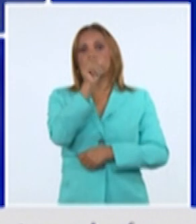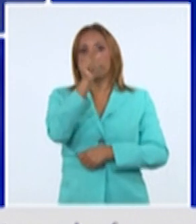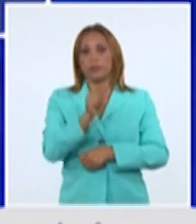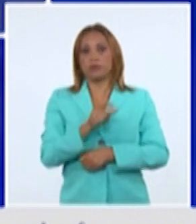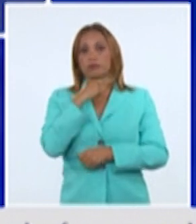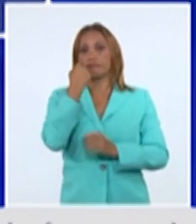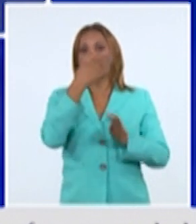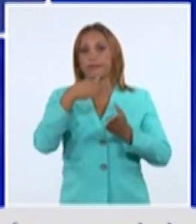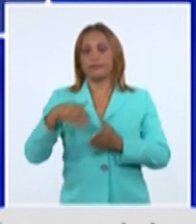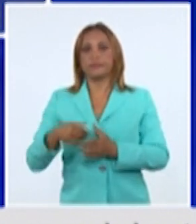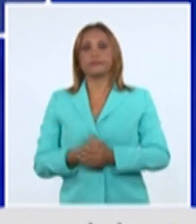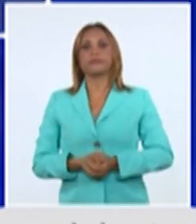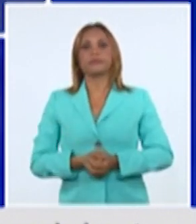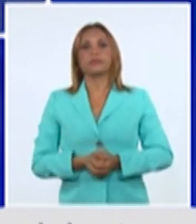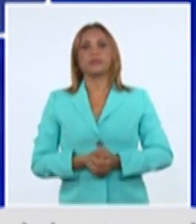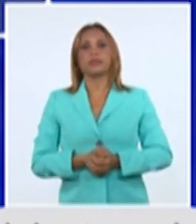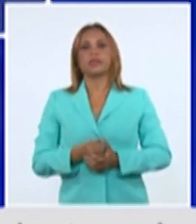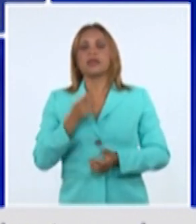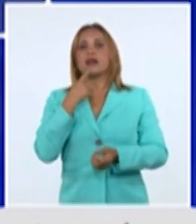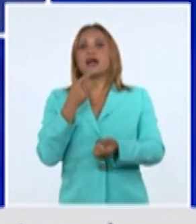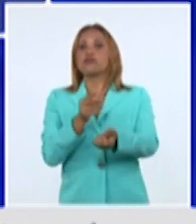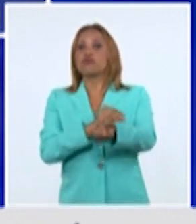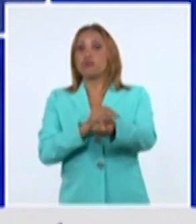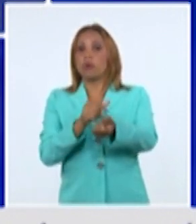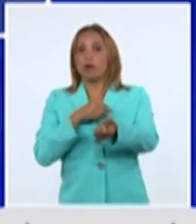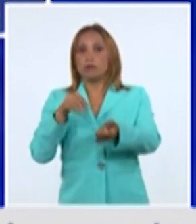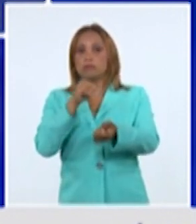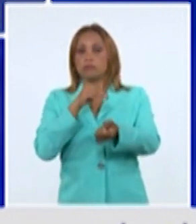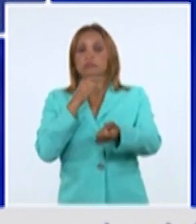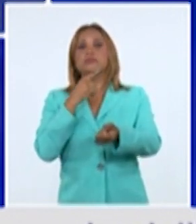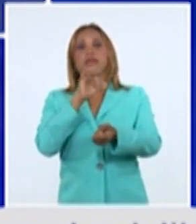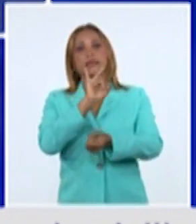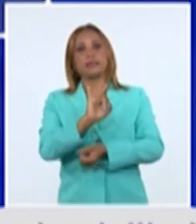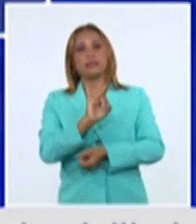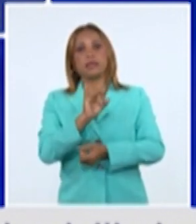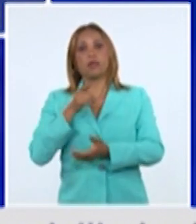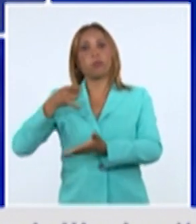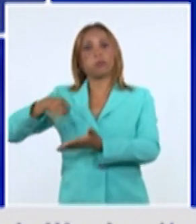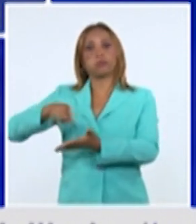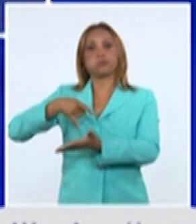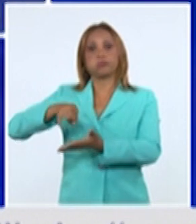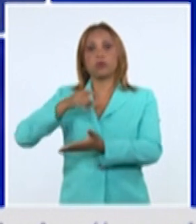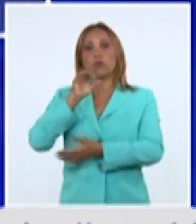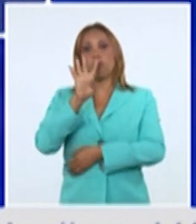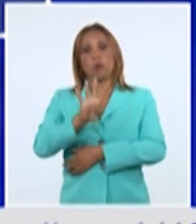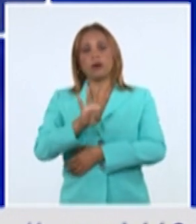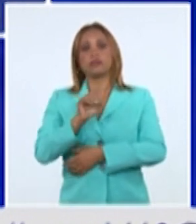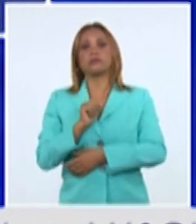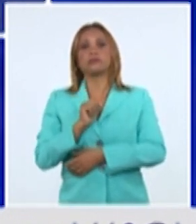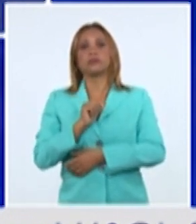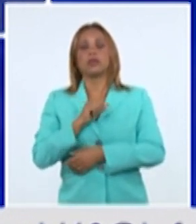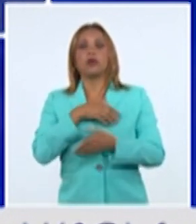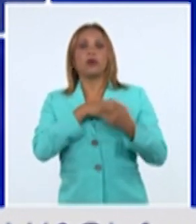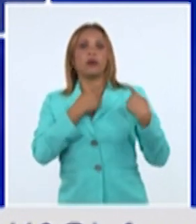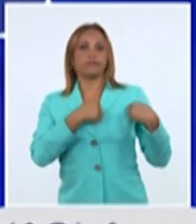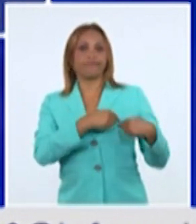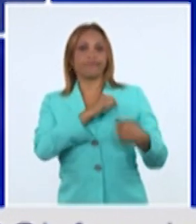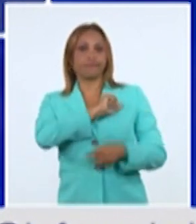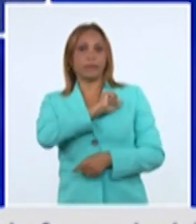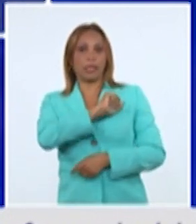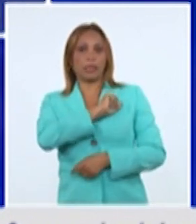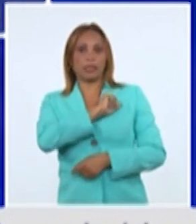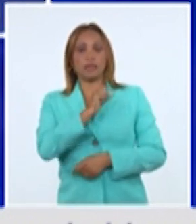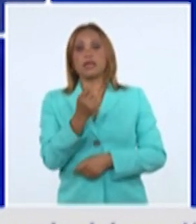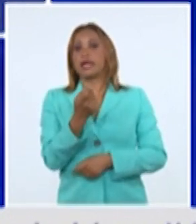fallecidos, diabetes mellitus en 7, obesidad en 4, la cardiopatía isquémica en 2